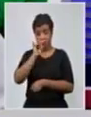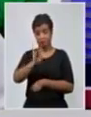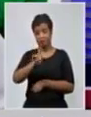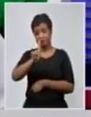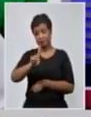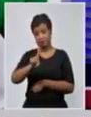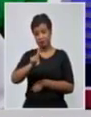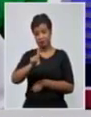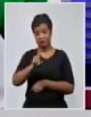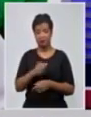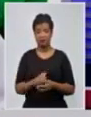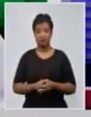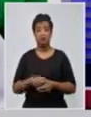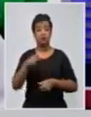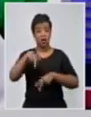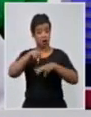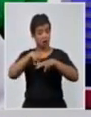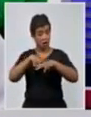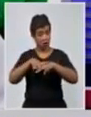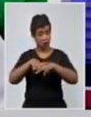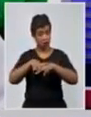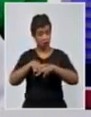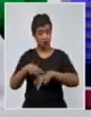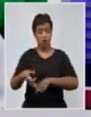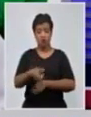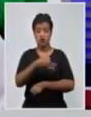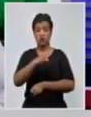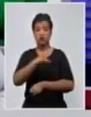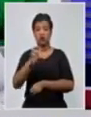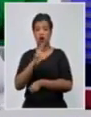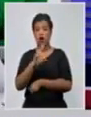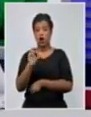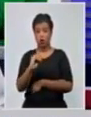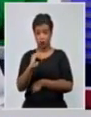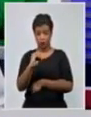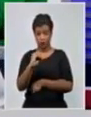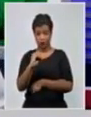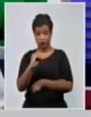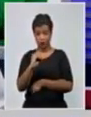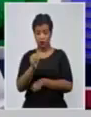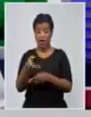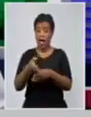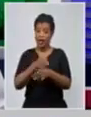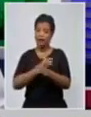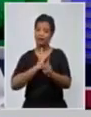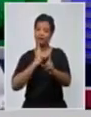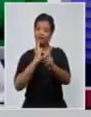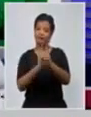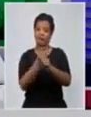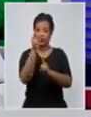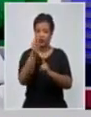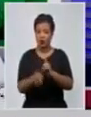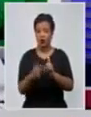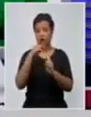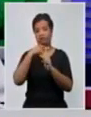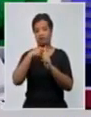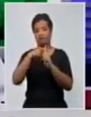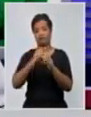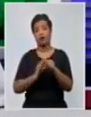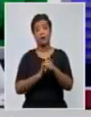edad, de aquí de La Habana también, del municipio Cerro, contacto de caso positivo,